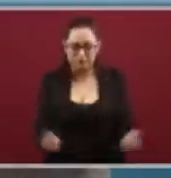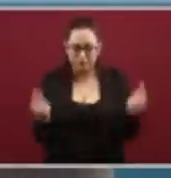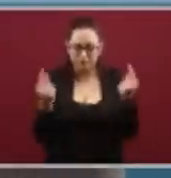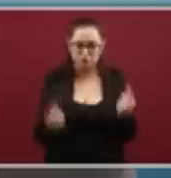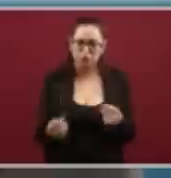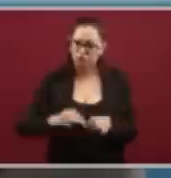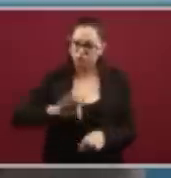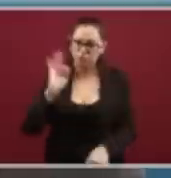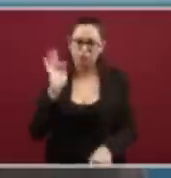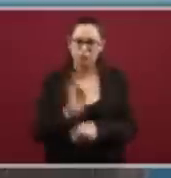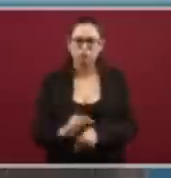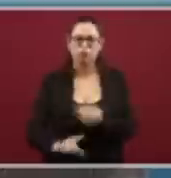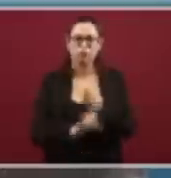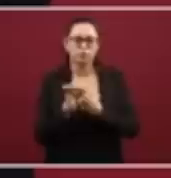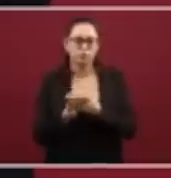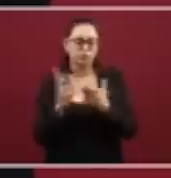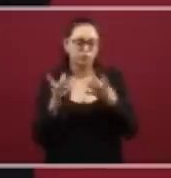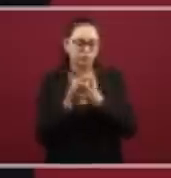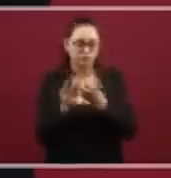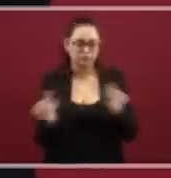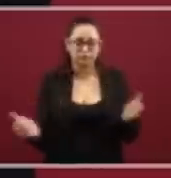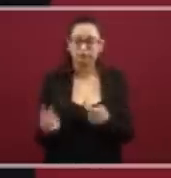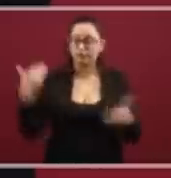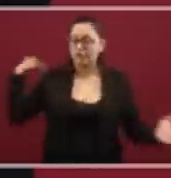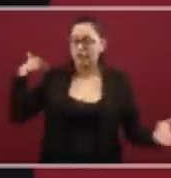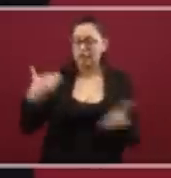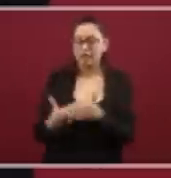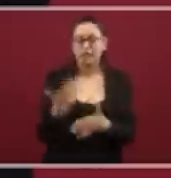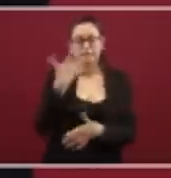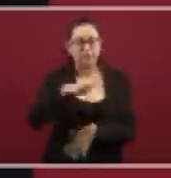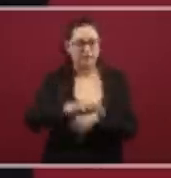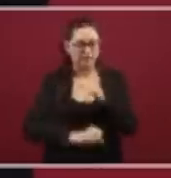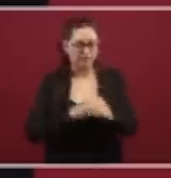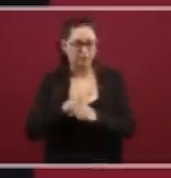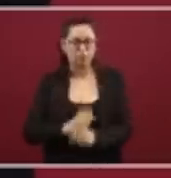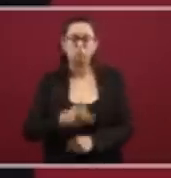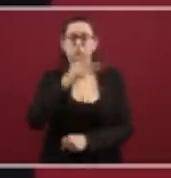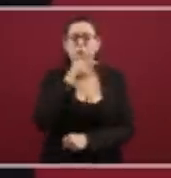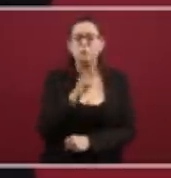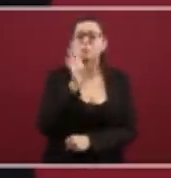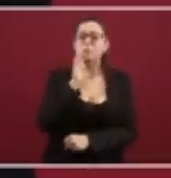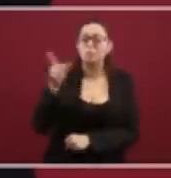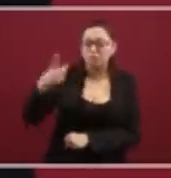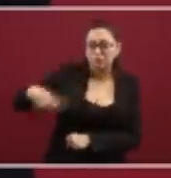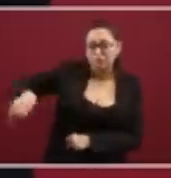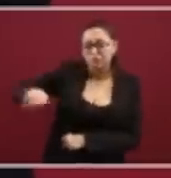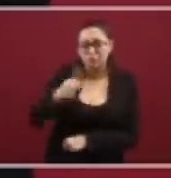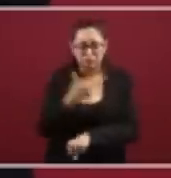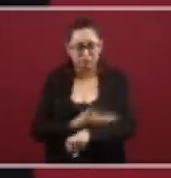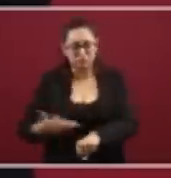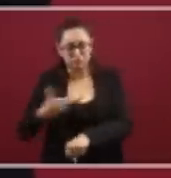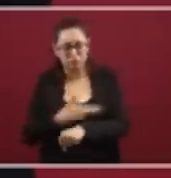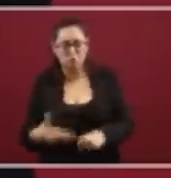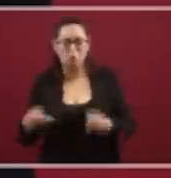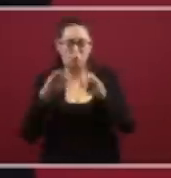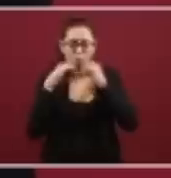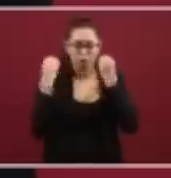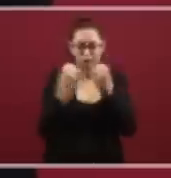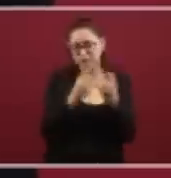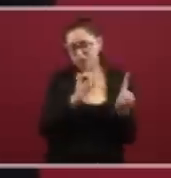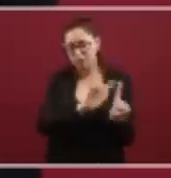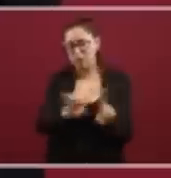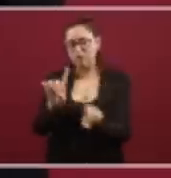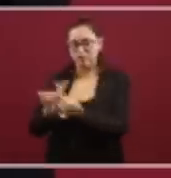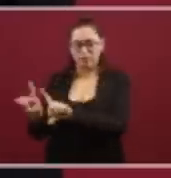este problema a lo largo de estos 10 años los padres han adoptado distintas formas de organización y de representación legal las cuales